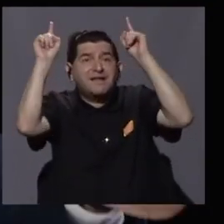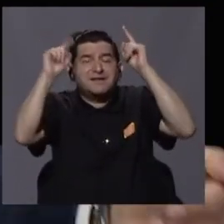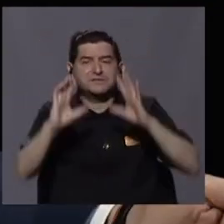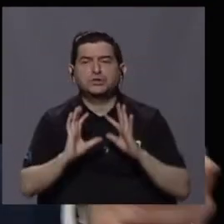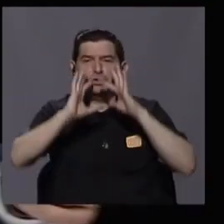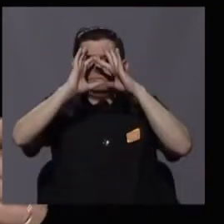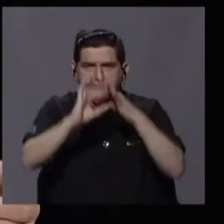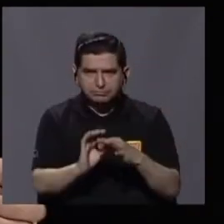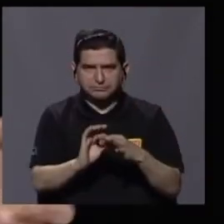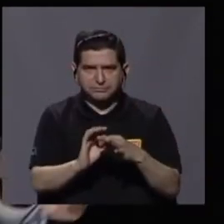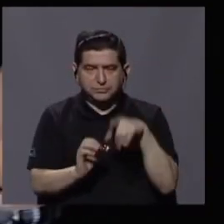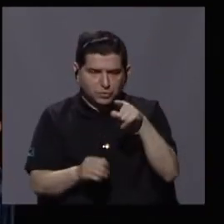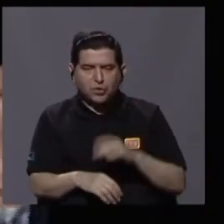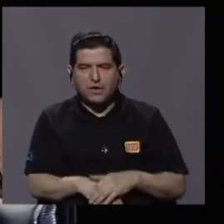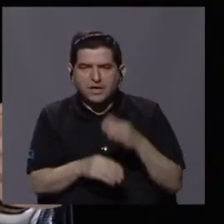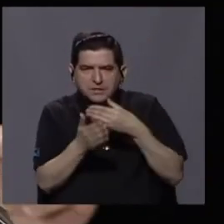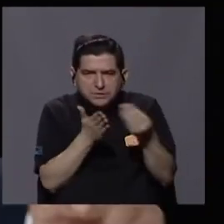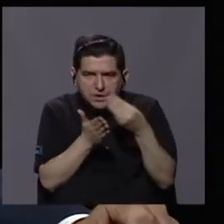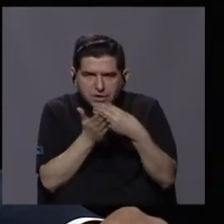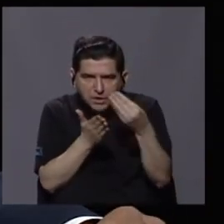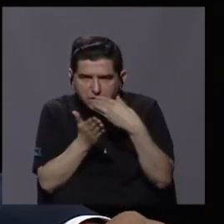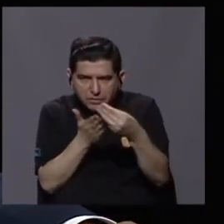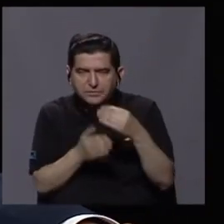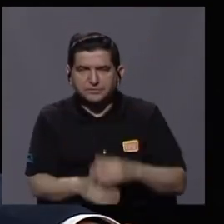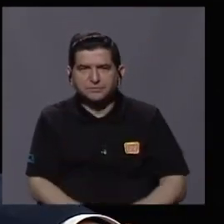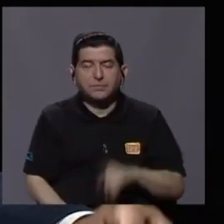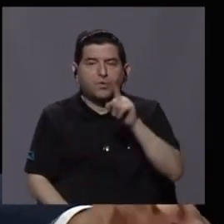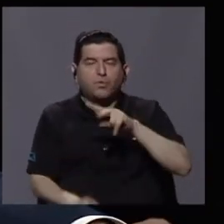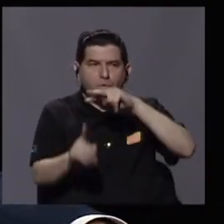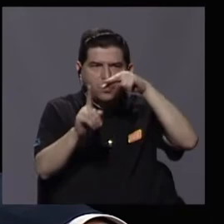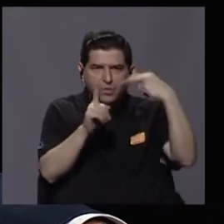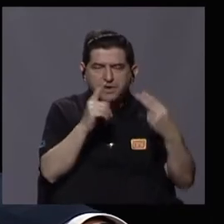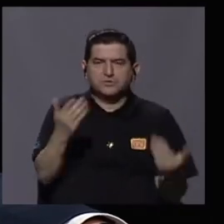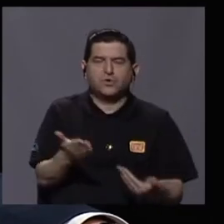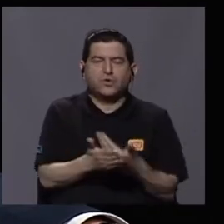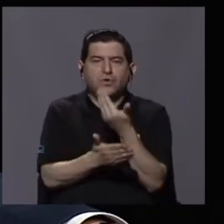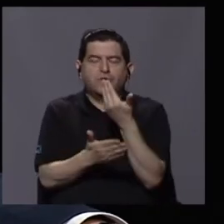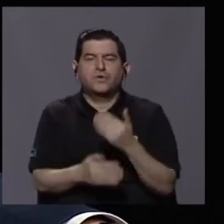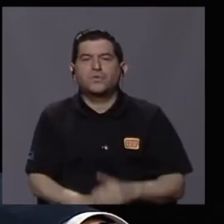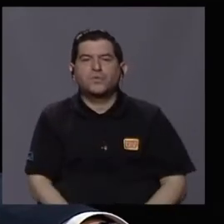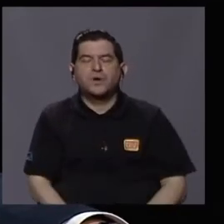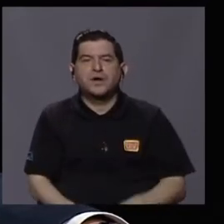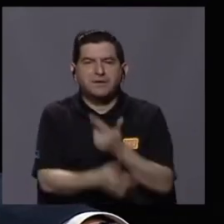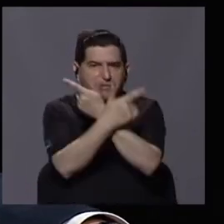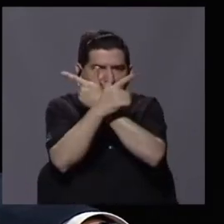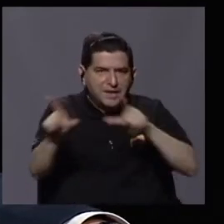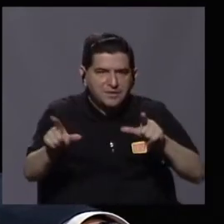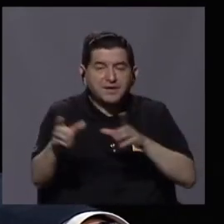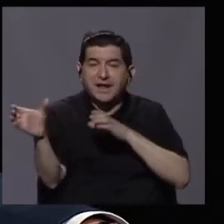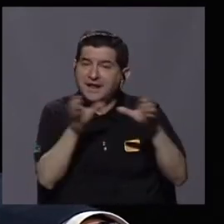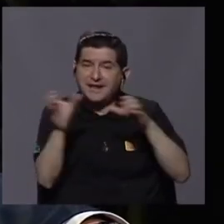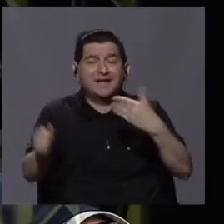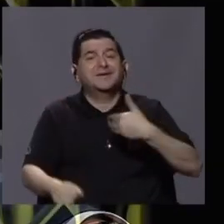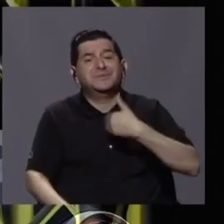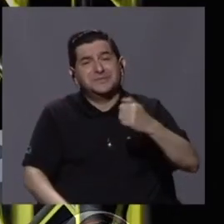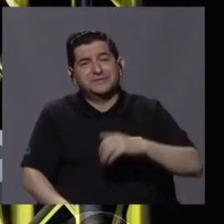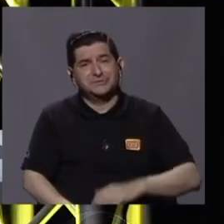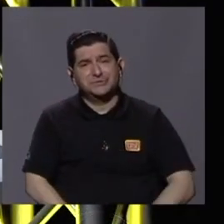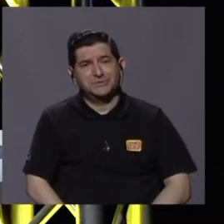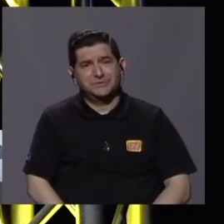relacionado con ese consumo que es una visión neoliberal de cómo se hace el comercio